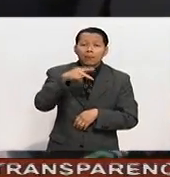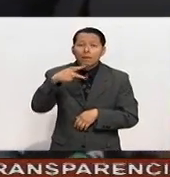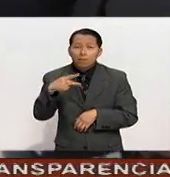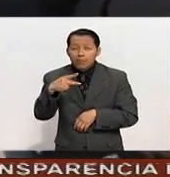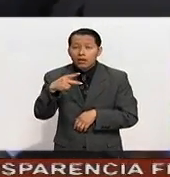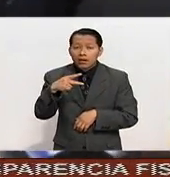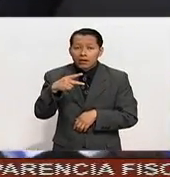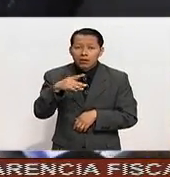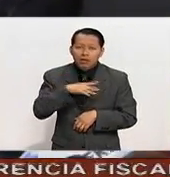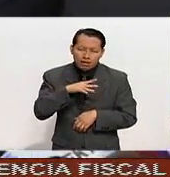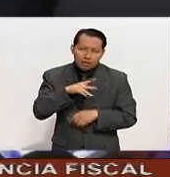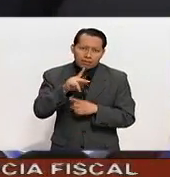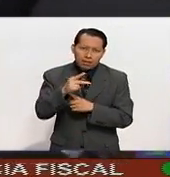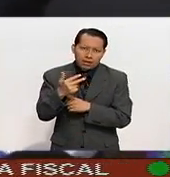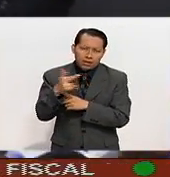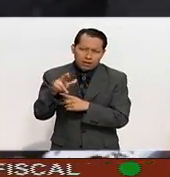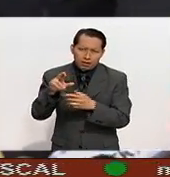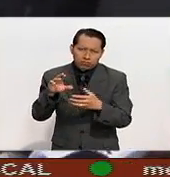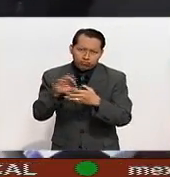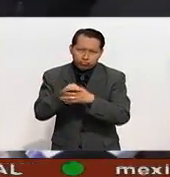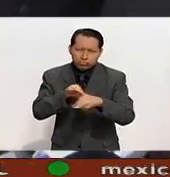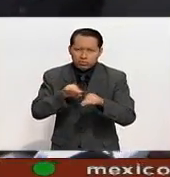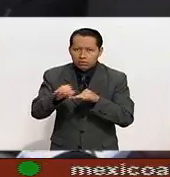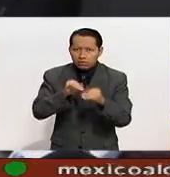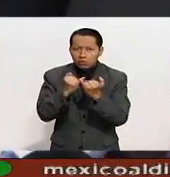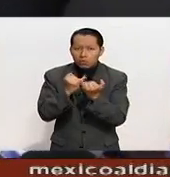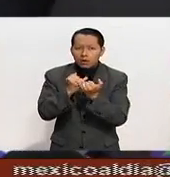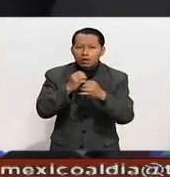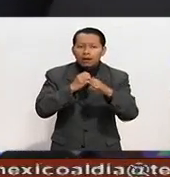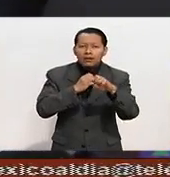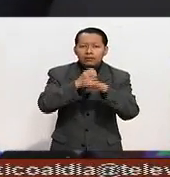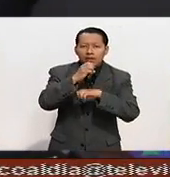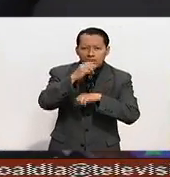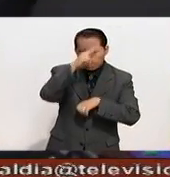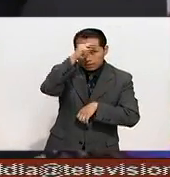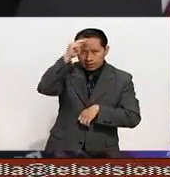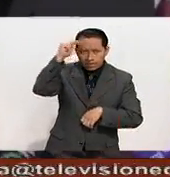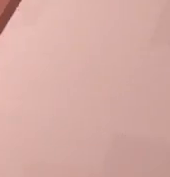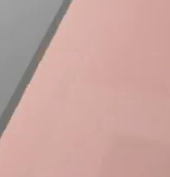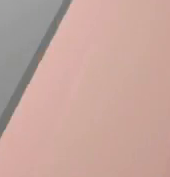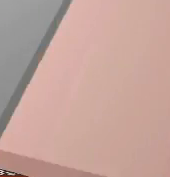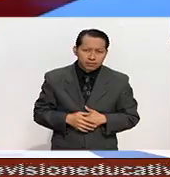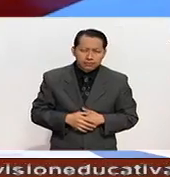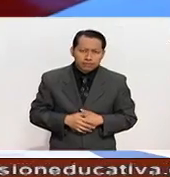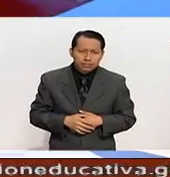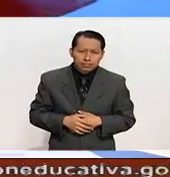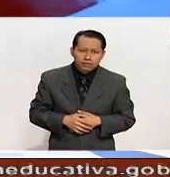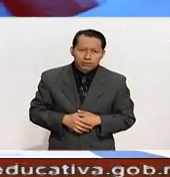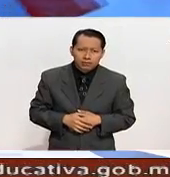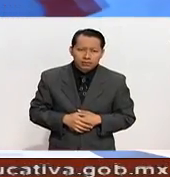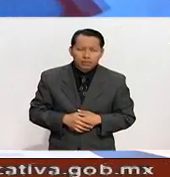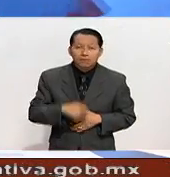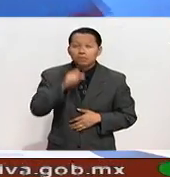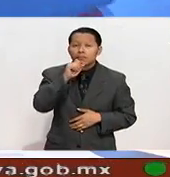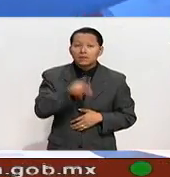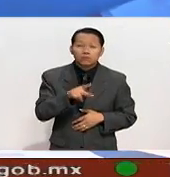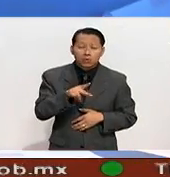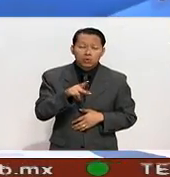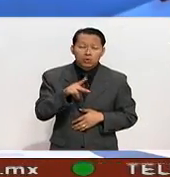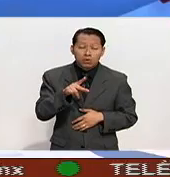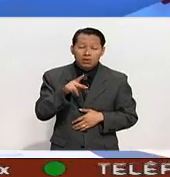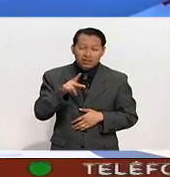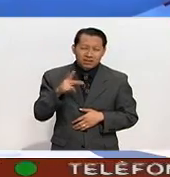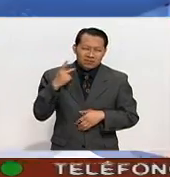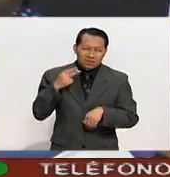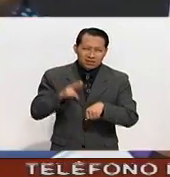de la Procuraduría General de la República y del Estado de Nayarit. También la procuradora Arely Gómez